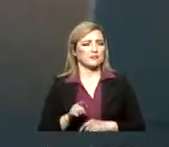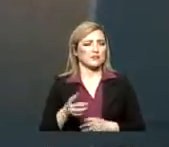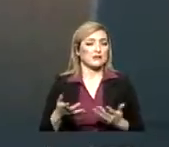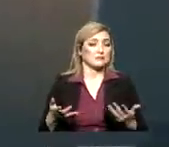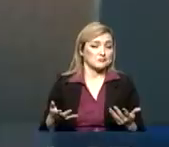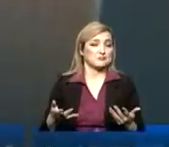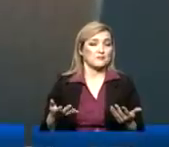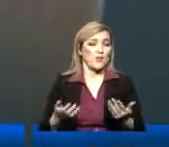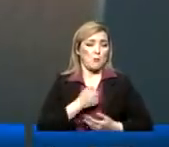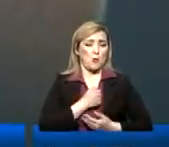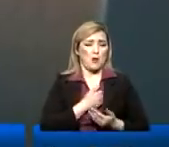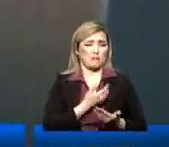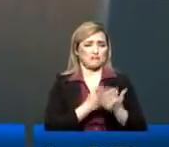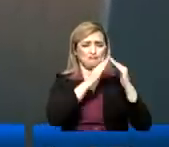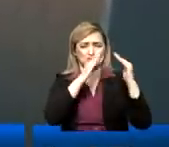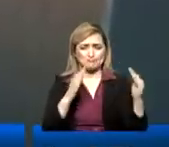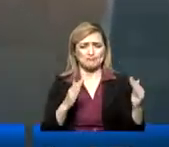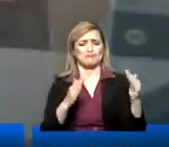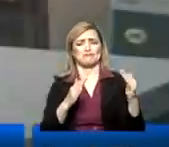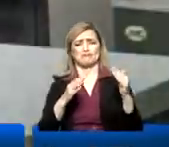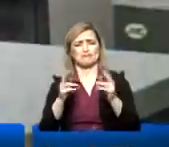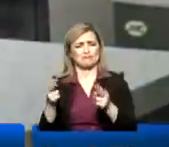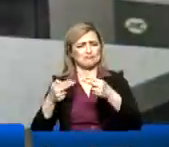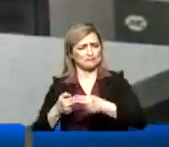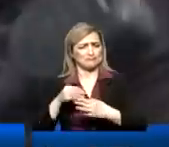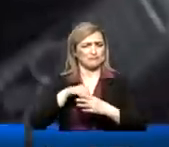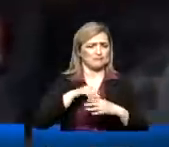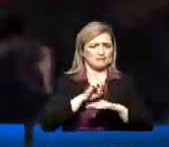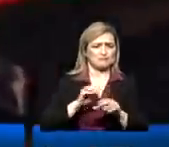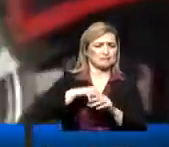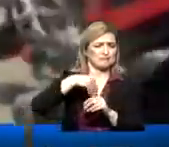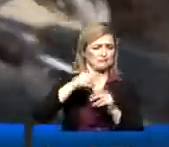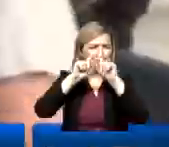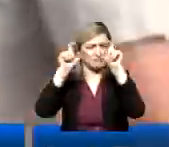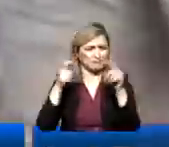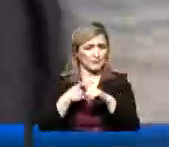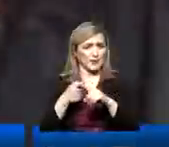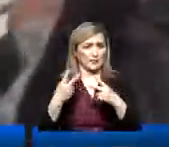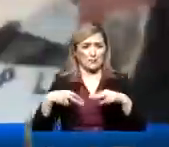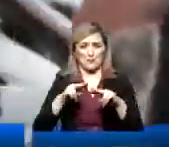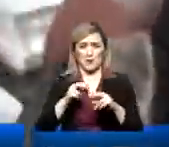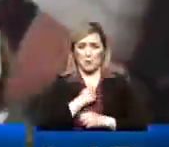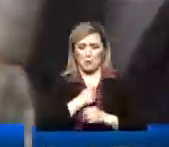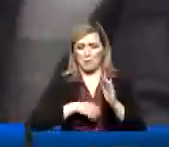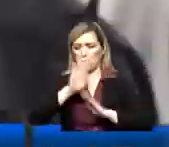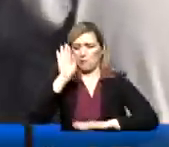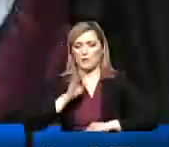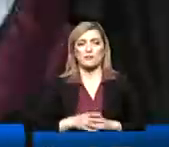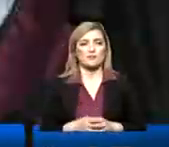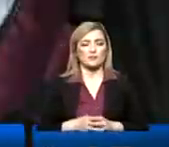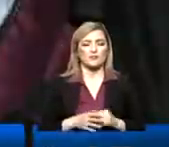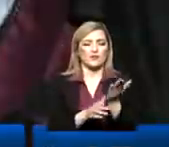queda corta frente a los bienes que tiene Salcedo dentro y fuera de Ecuador. Por su parte, su hermano Noé Salcedo Bonilla, detenido